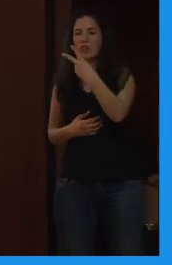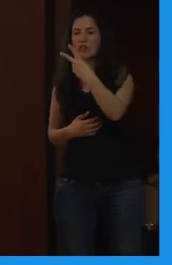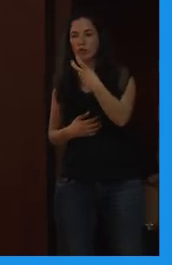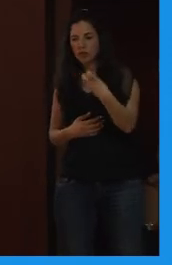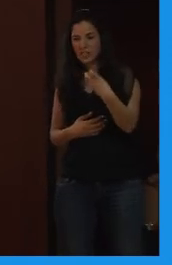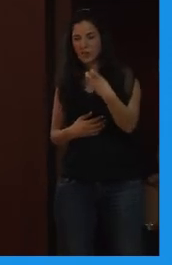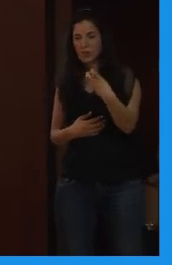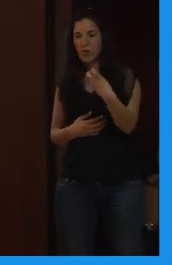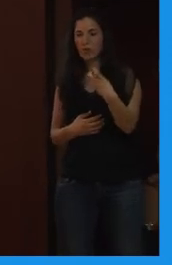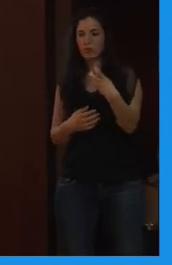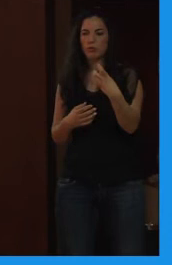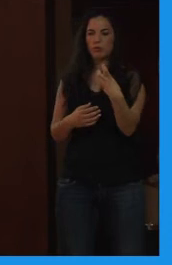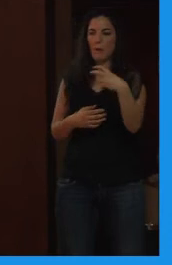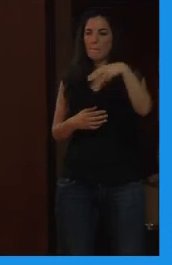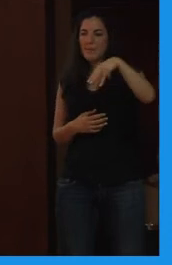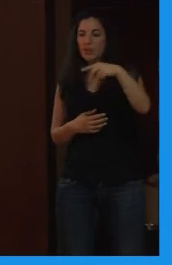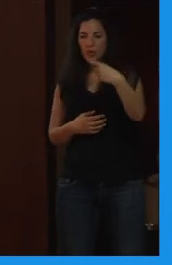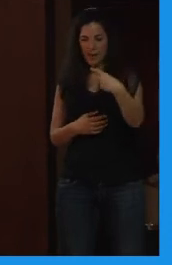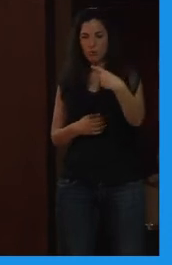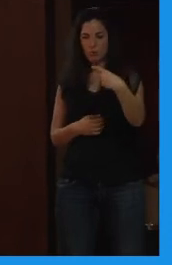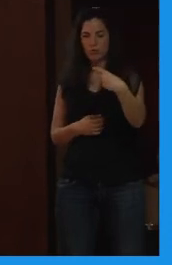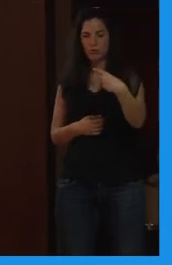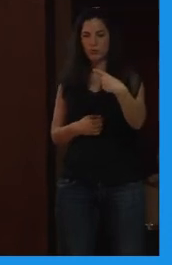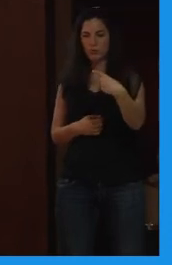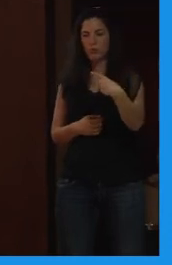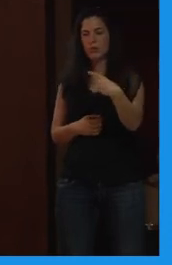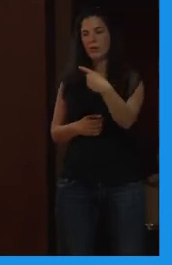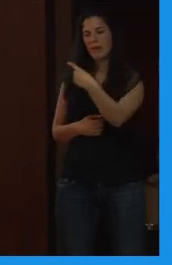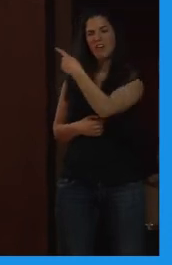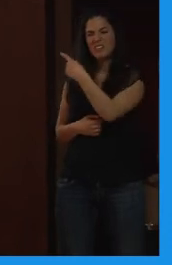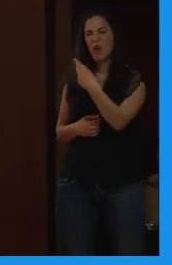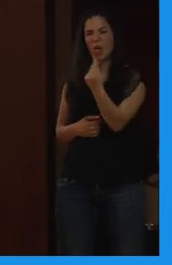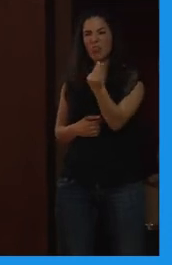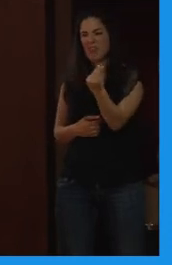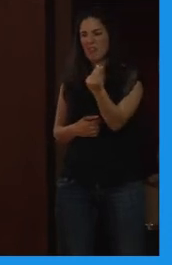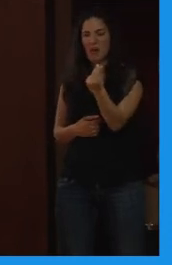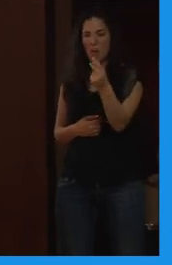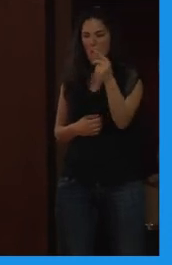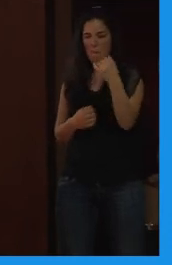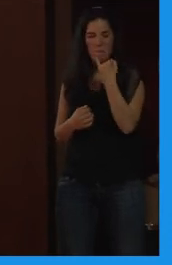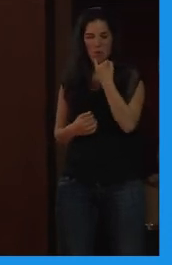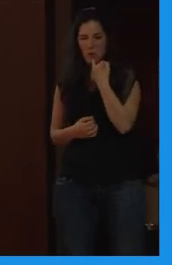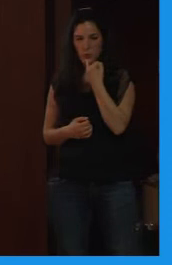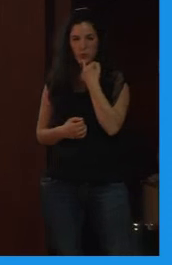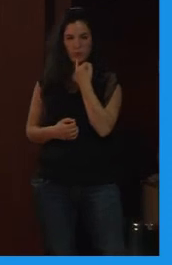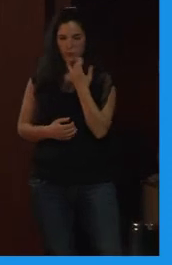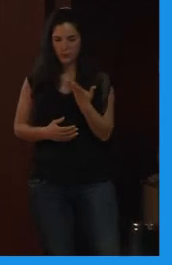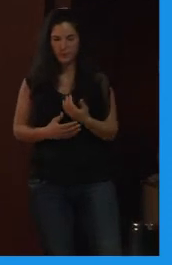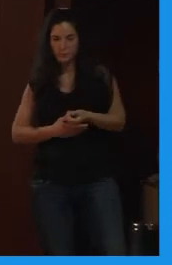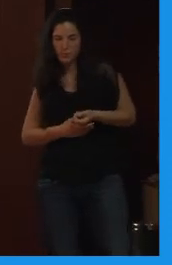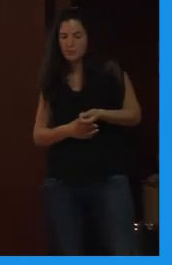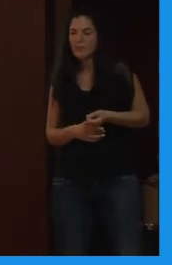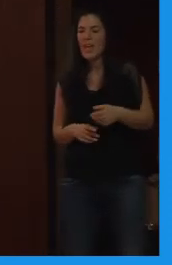levotirosina de Eutirox. También muy económica, es un fármaco muy económico, es decir, fácil el diagnóstico, económico